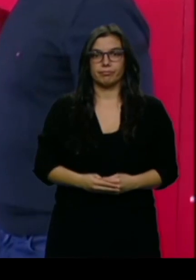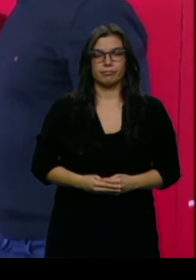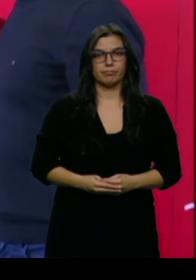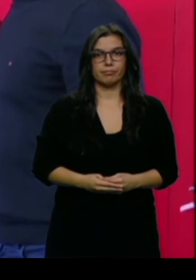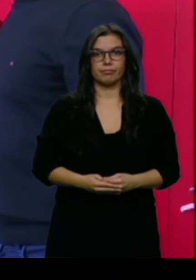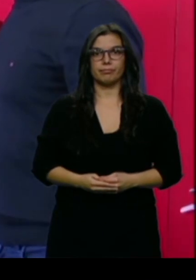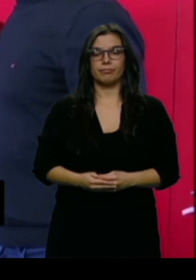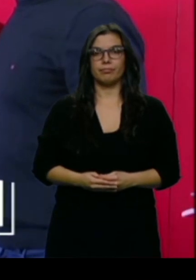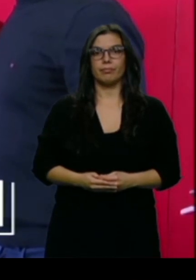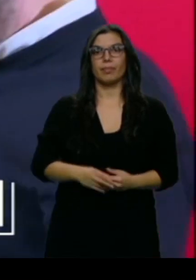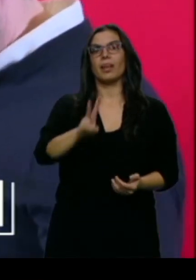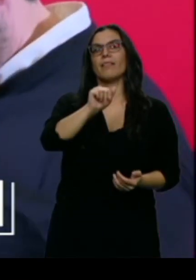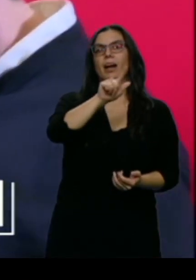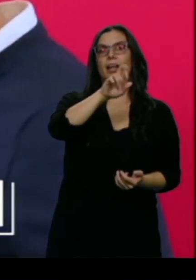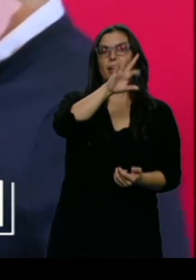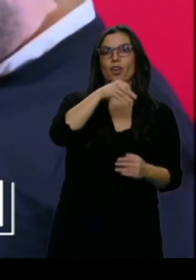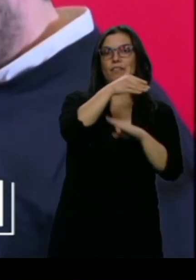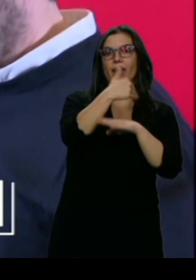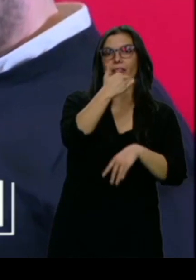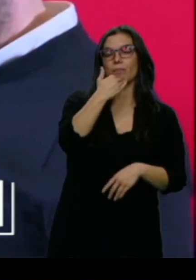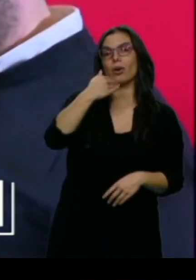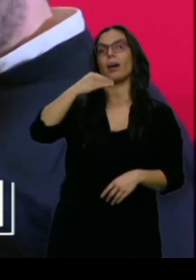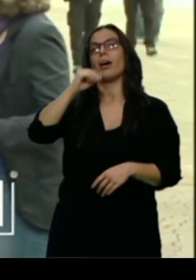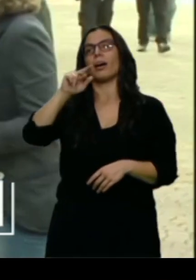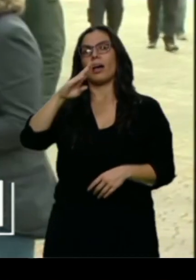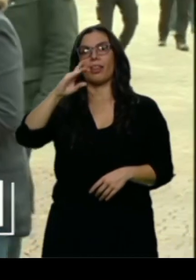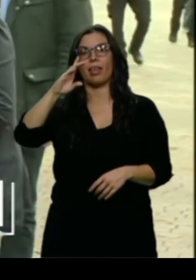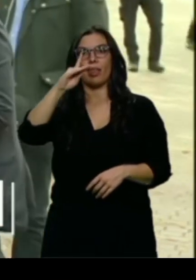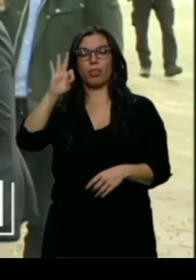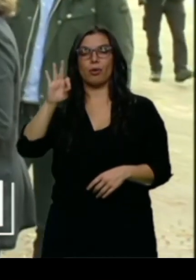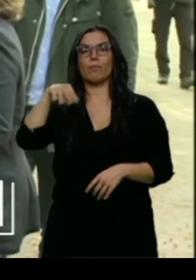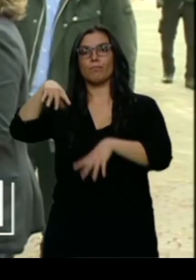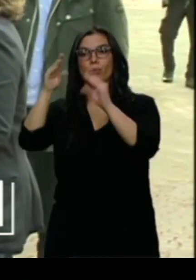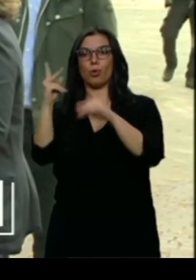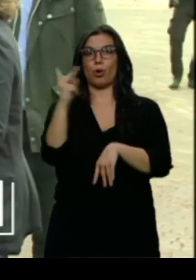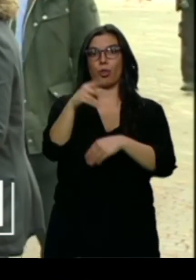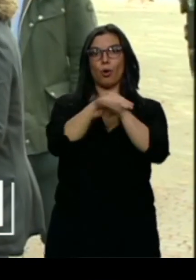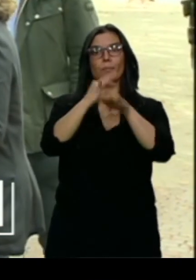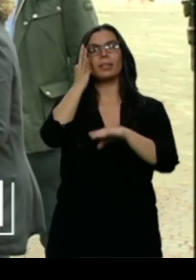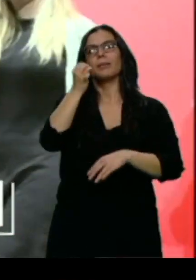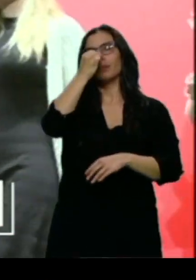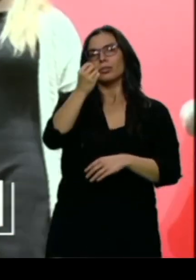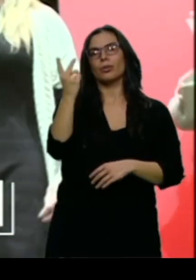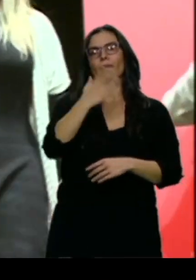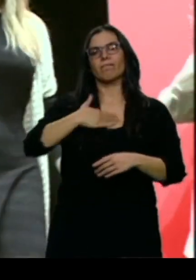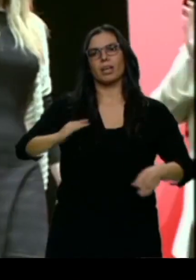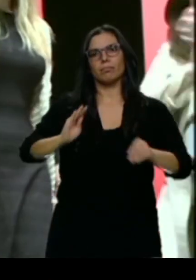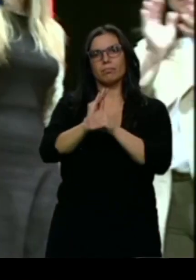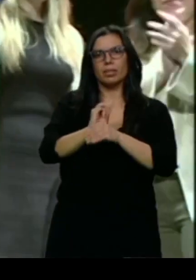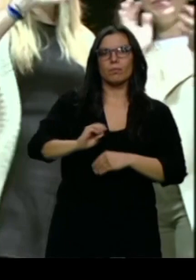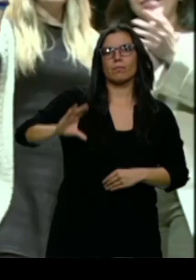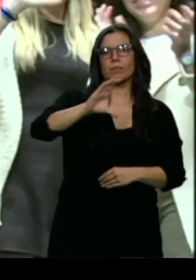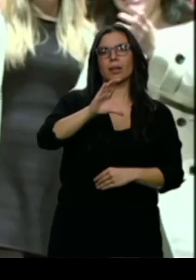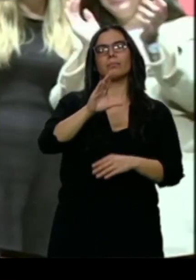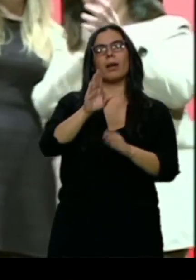Magdalena Valerio en Zamora y María Luisa Carcedo en Burgos, las dos ministras del PSOE han abogado por aumentar la inversión y mantener los servicios en el